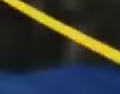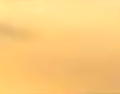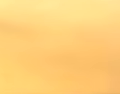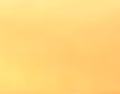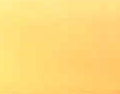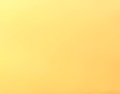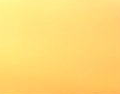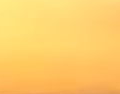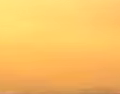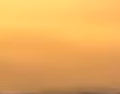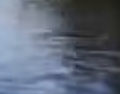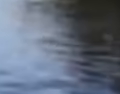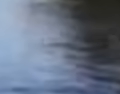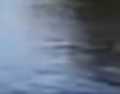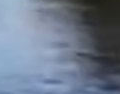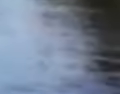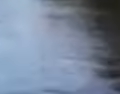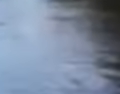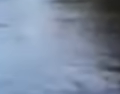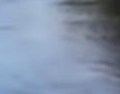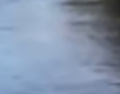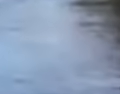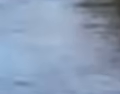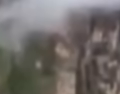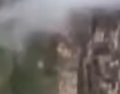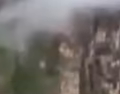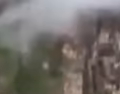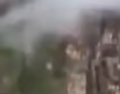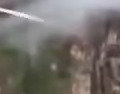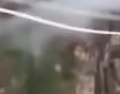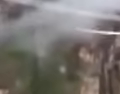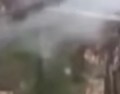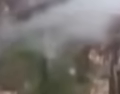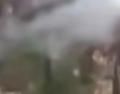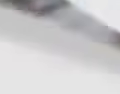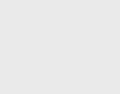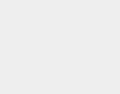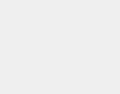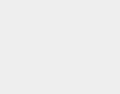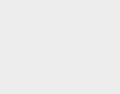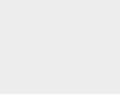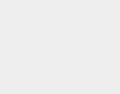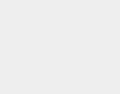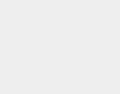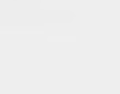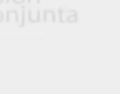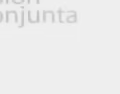Gracias por su atención. Sigamos haciendo patria.